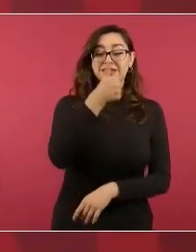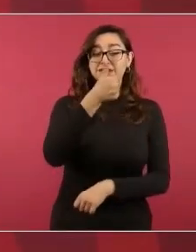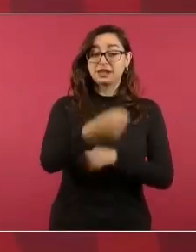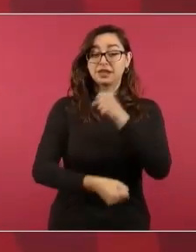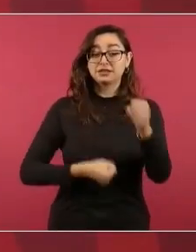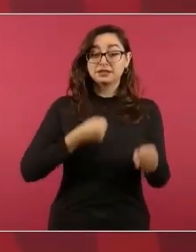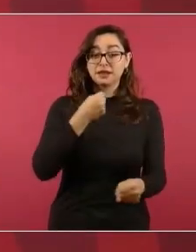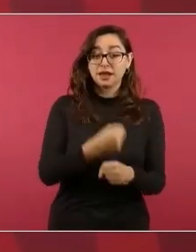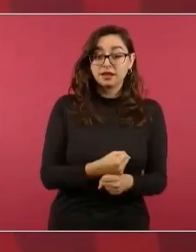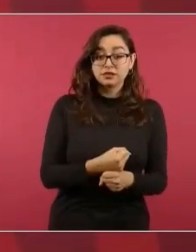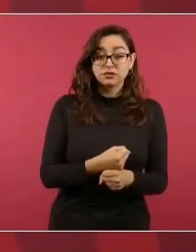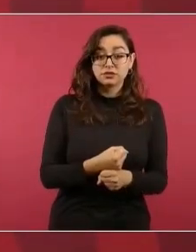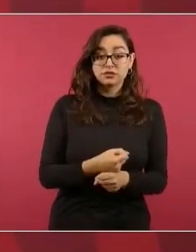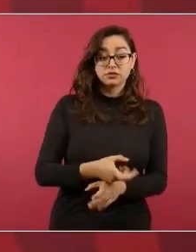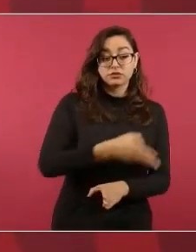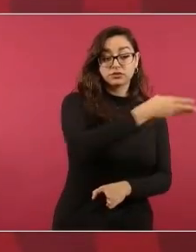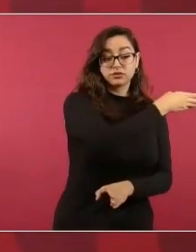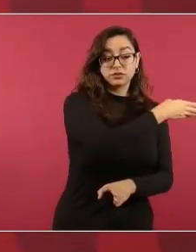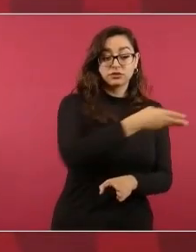lo de pasta de concho.